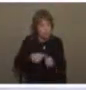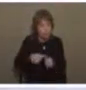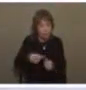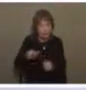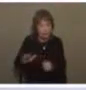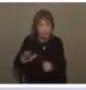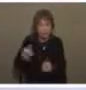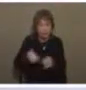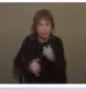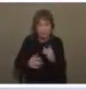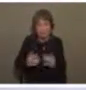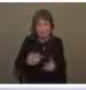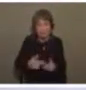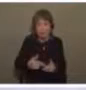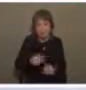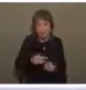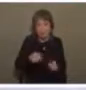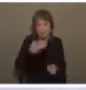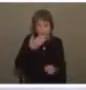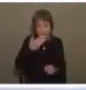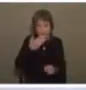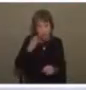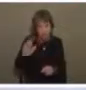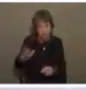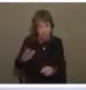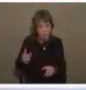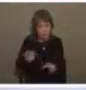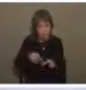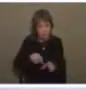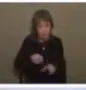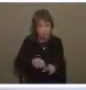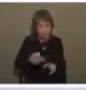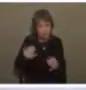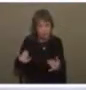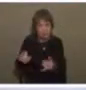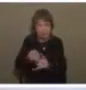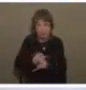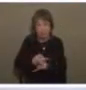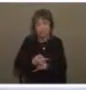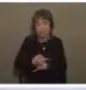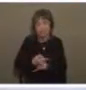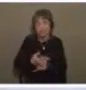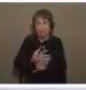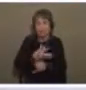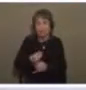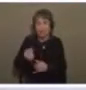útil si nos podría enviar. Entonces, yo creo que varias personas hablaron de la